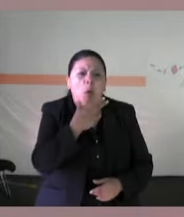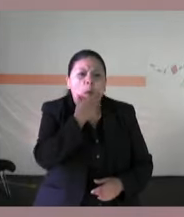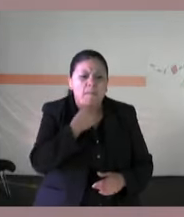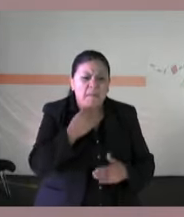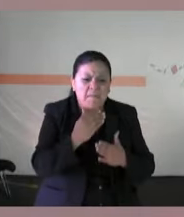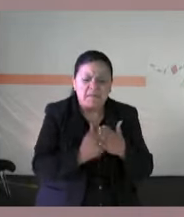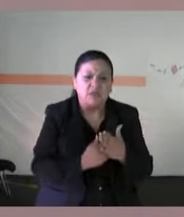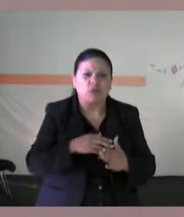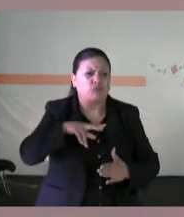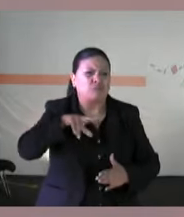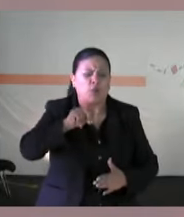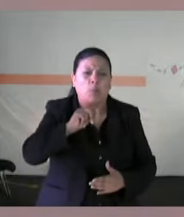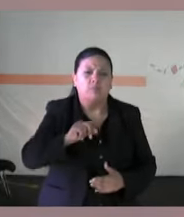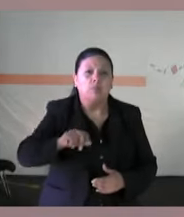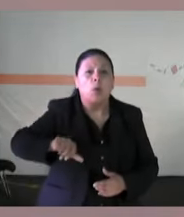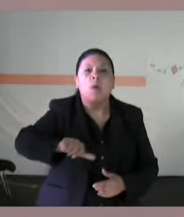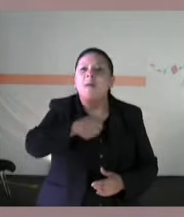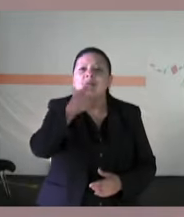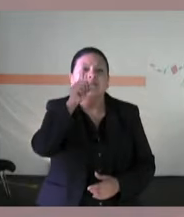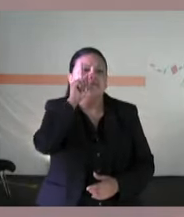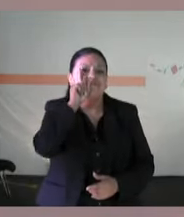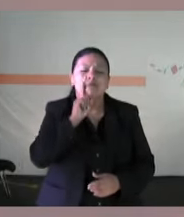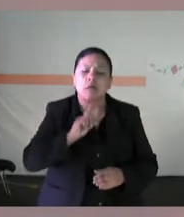11 mujeres al día.